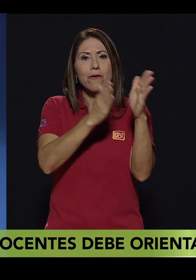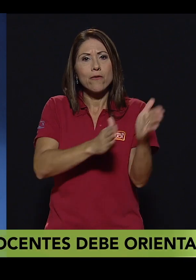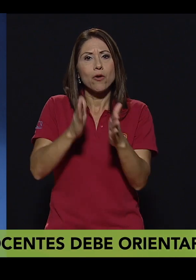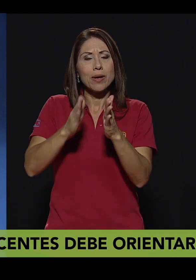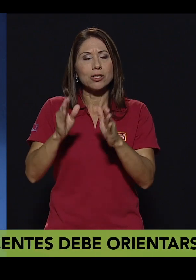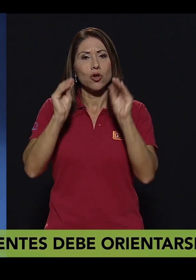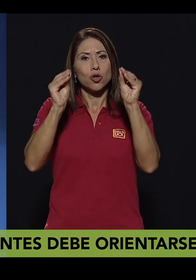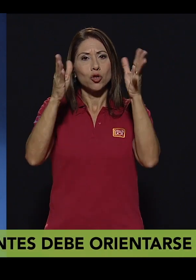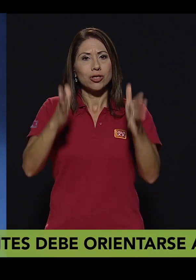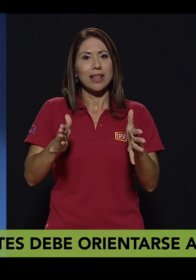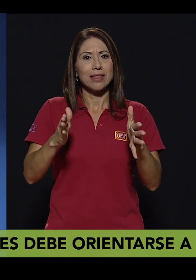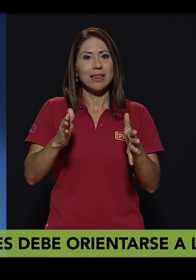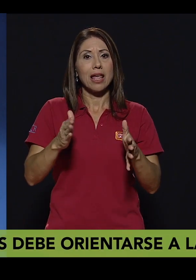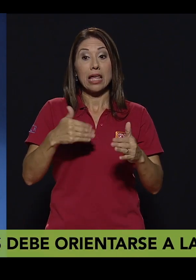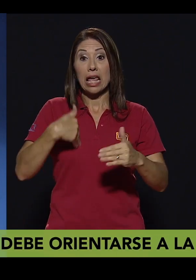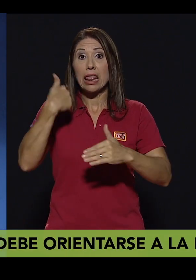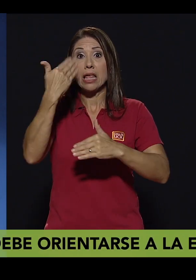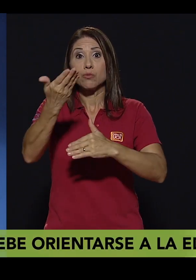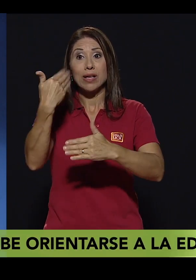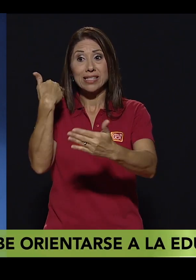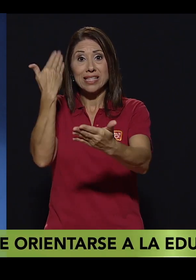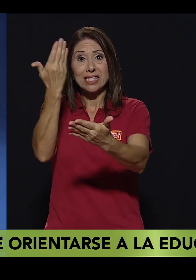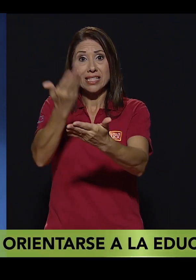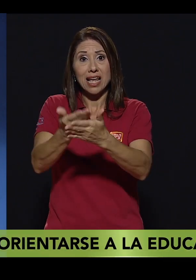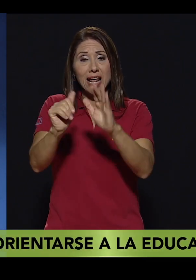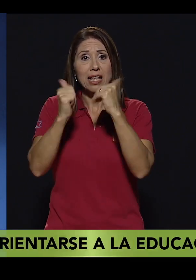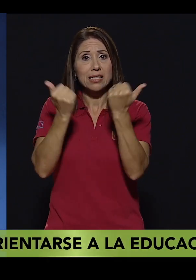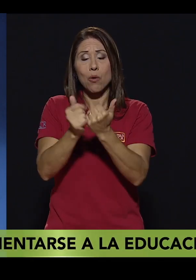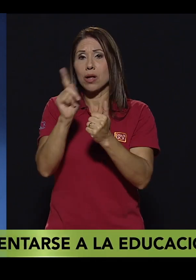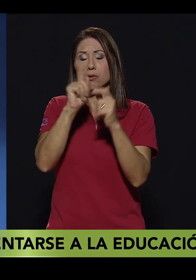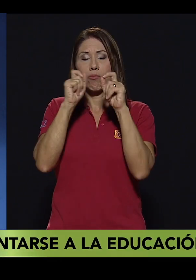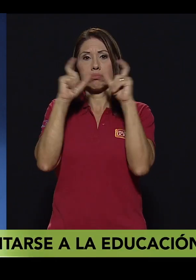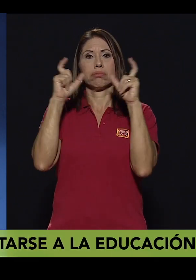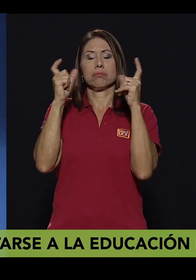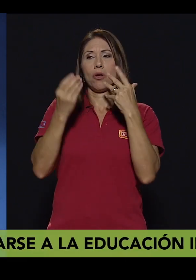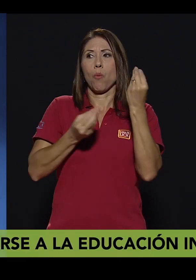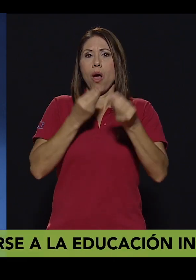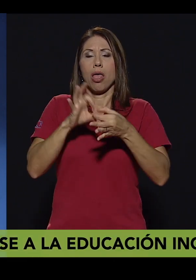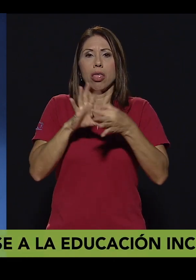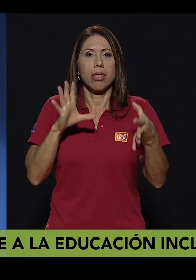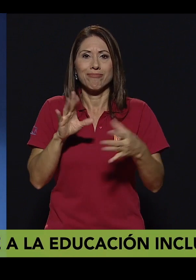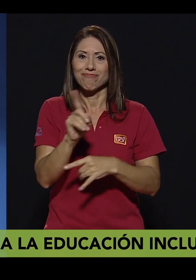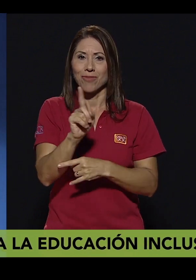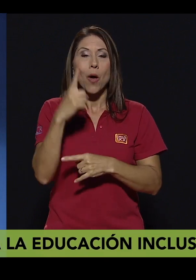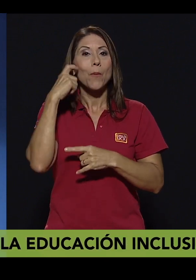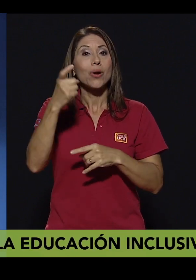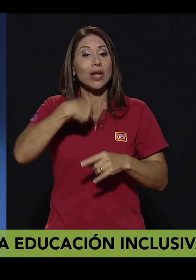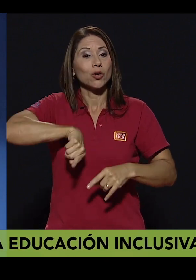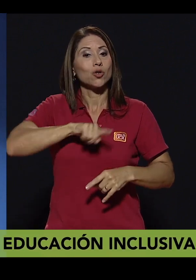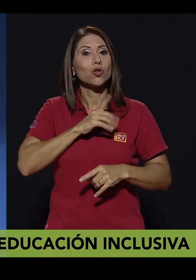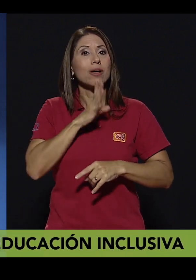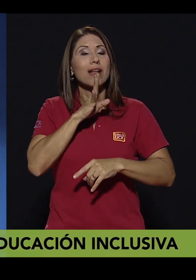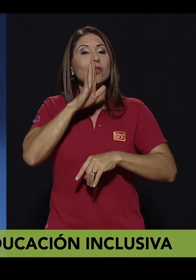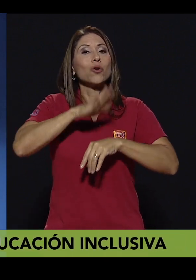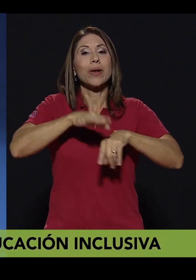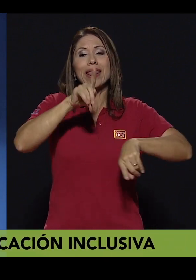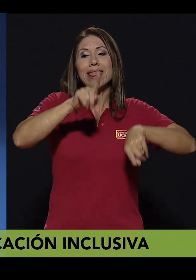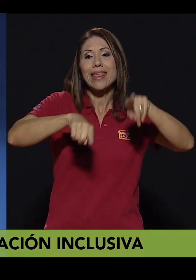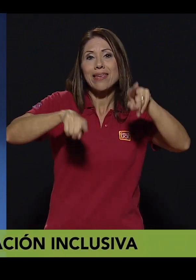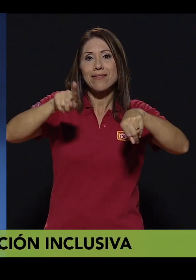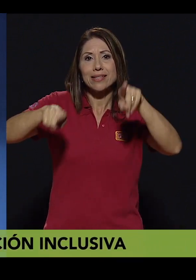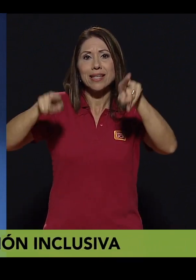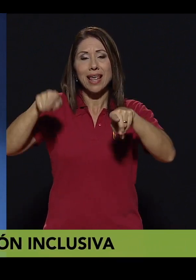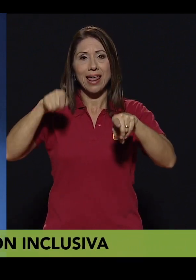sorpresa lo que hay en las aulas porque además este proceso de inclusión de que estamos hablando de diversidad una parte